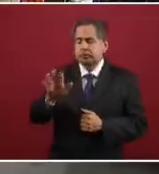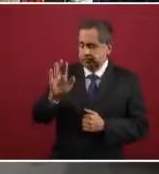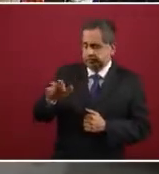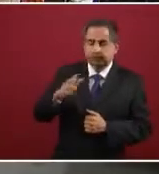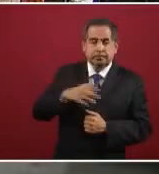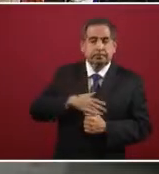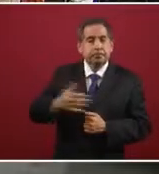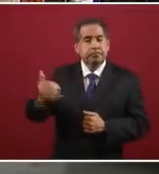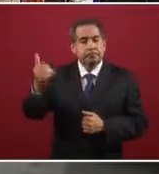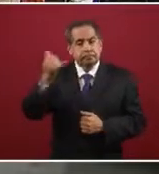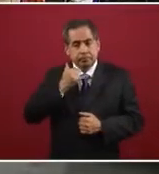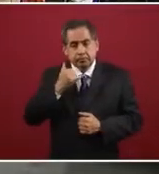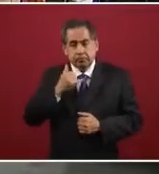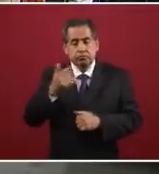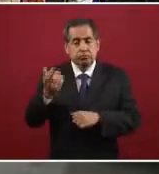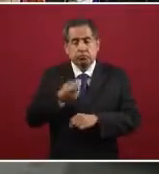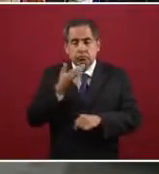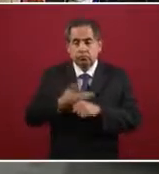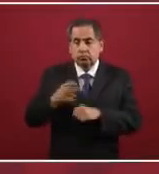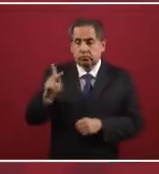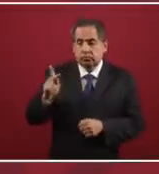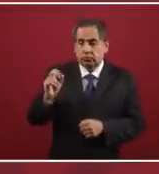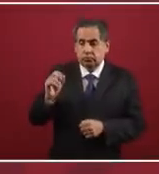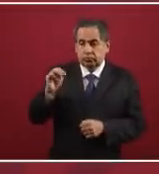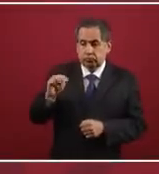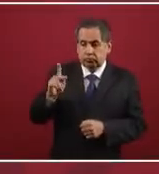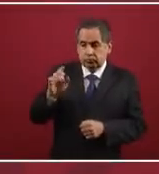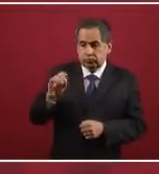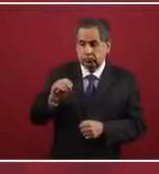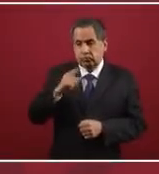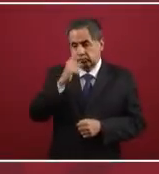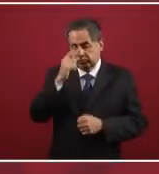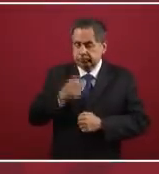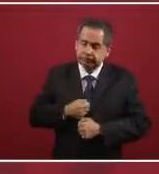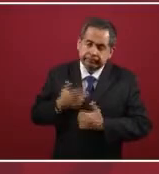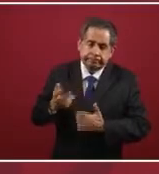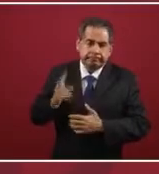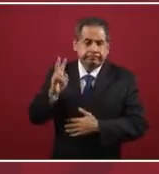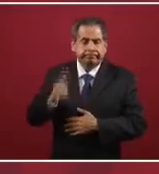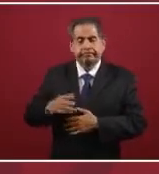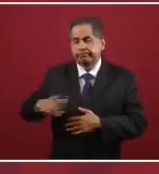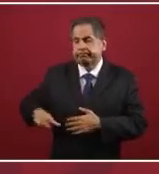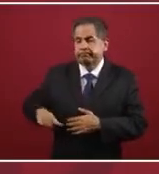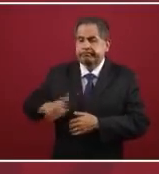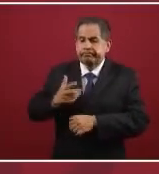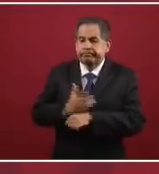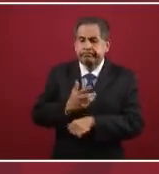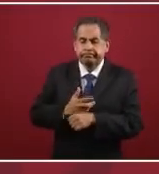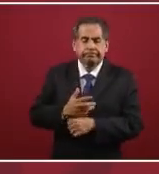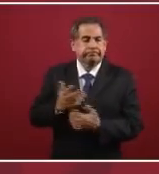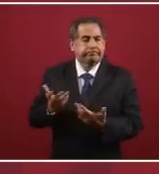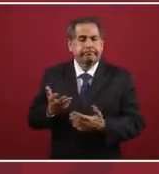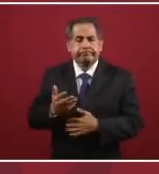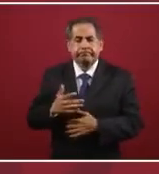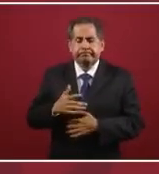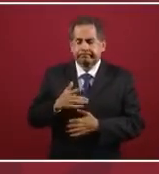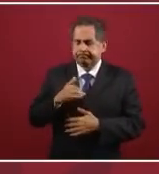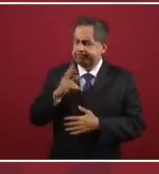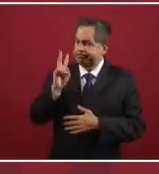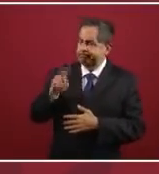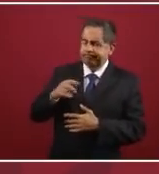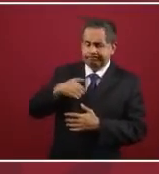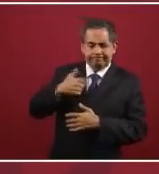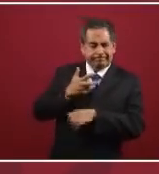Me habló el secretario Pompeo para externar y manifestar de parte del gobierno de los Estados Unidos su